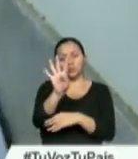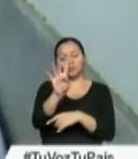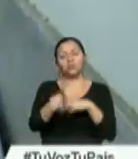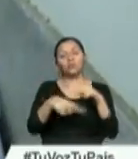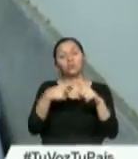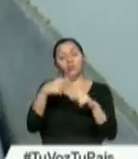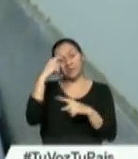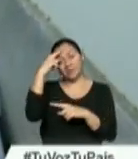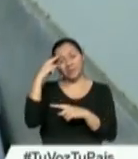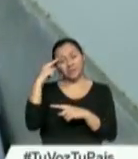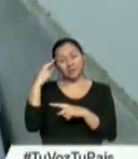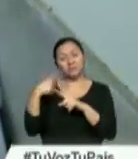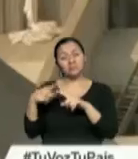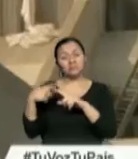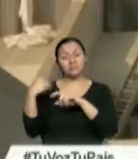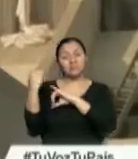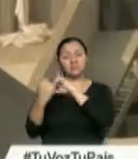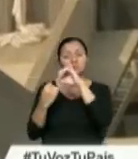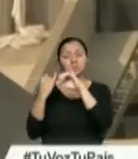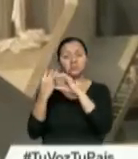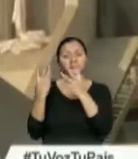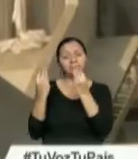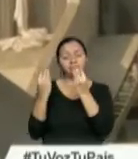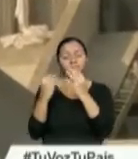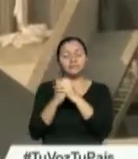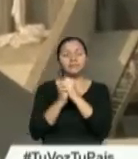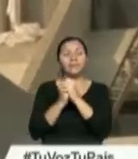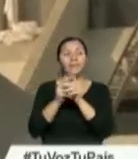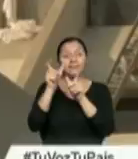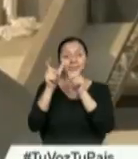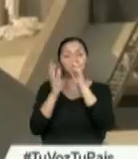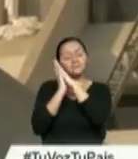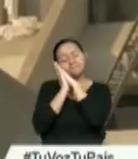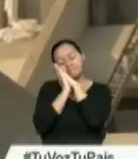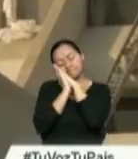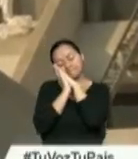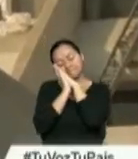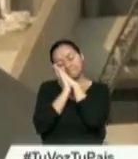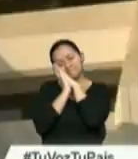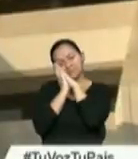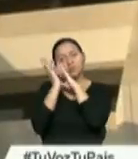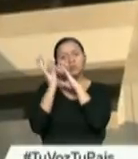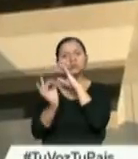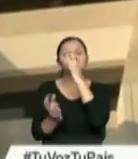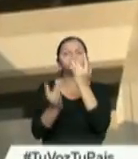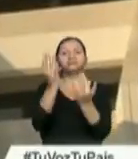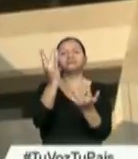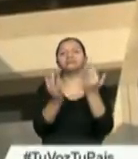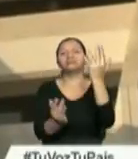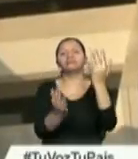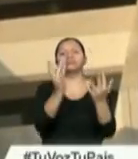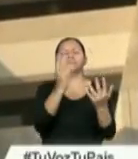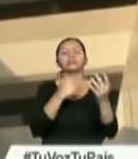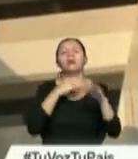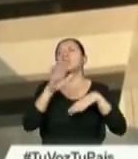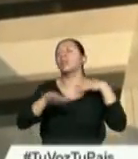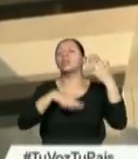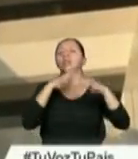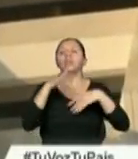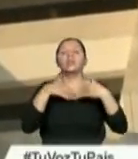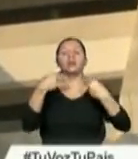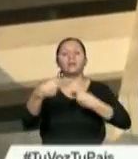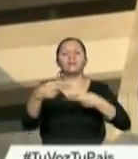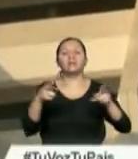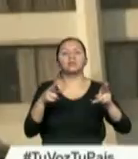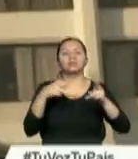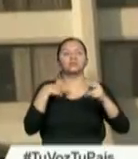heridos varios extranjeros. Los huéspedes dormían cuando comenzó el incendio y muchos quedaron atrapados en las